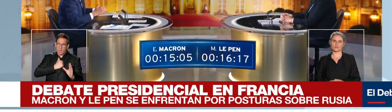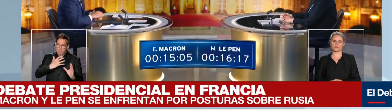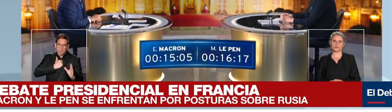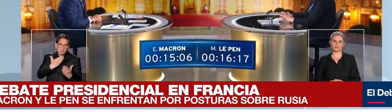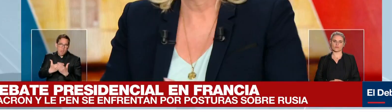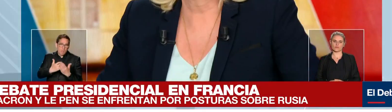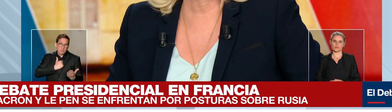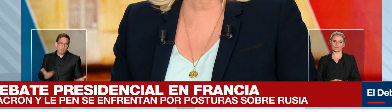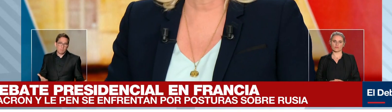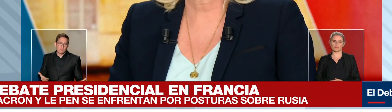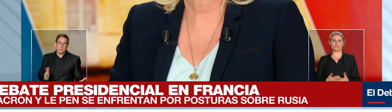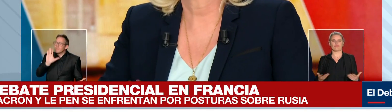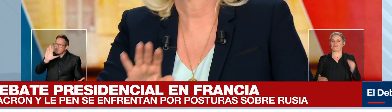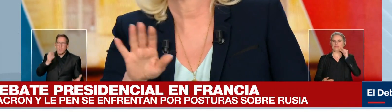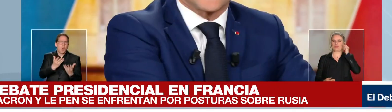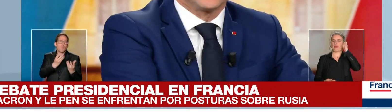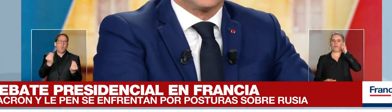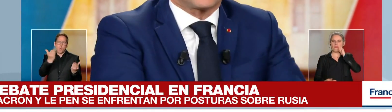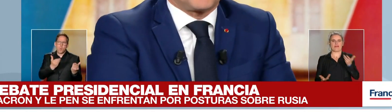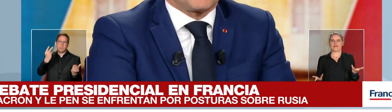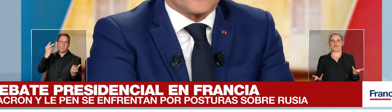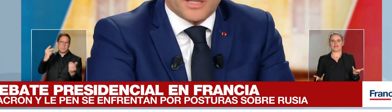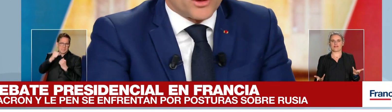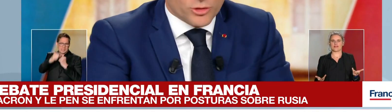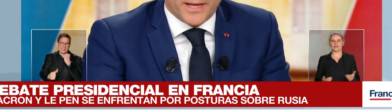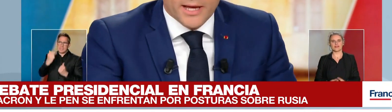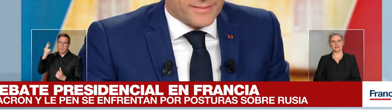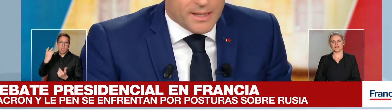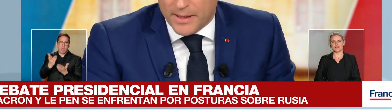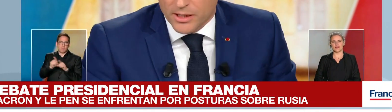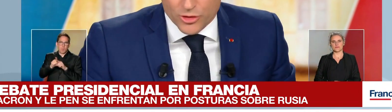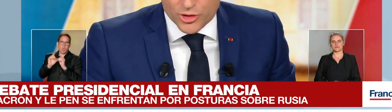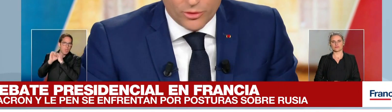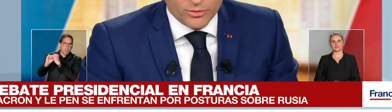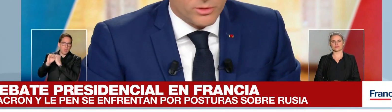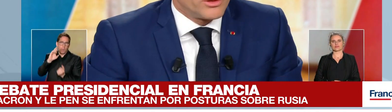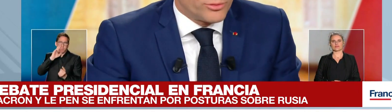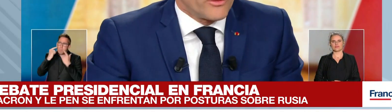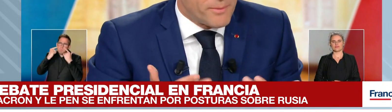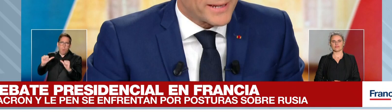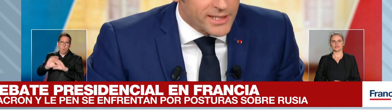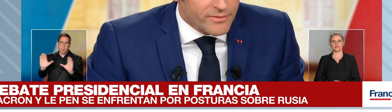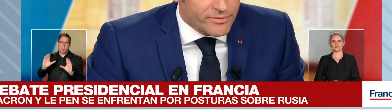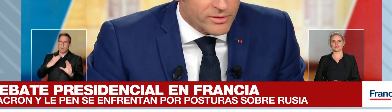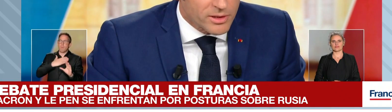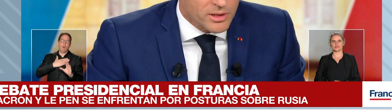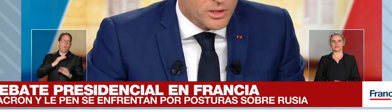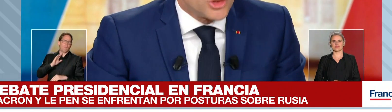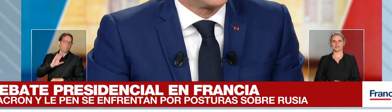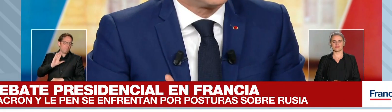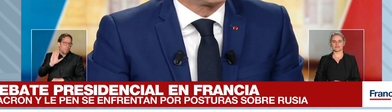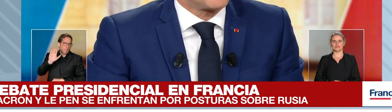asúmalo, simplemente asúmalo. Muchas de sus elecciones están ahí, se explican por esta dependencia, pero...